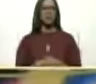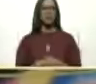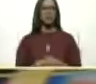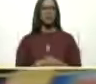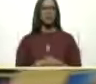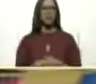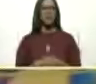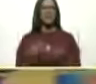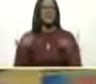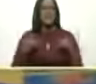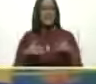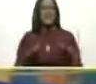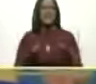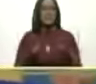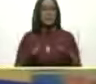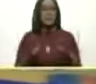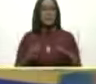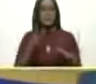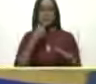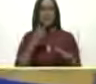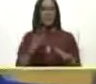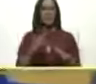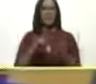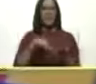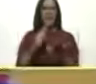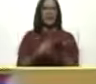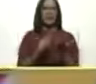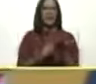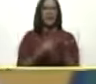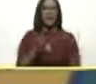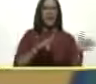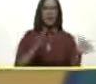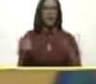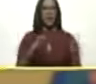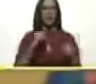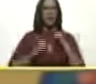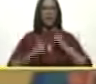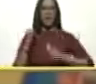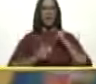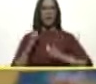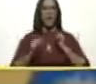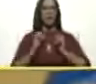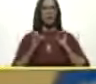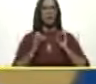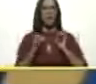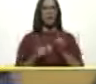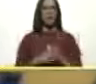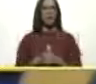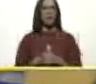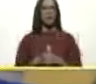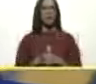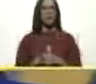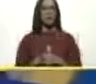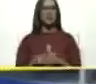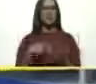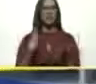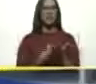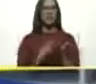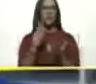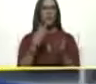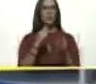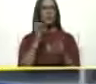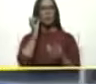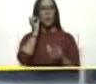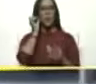Y de repente vi que se estaban cayendo al lado, porque venían corriendo emocionados. Y se cayó una